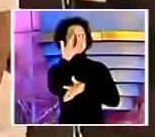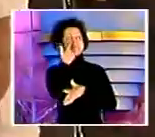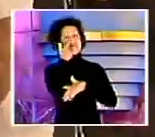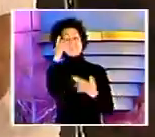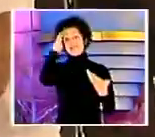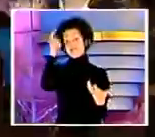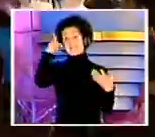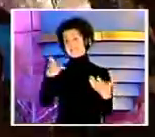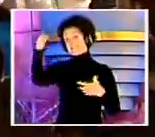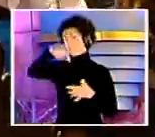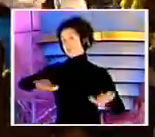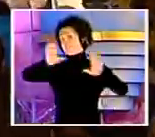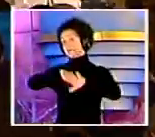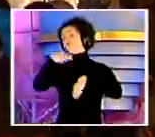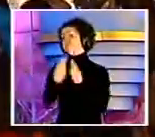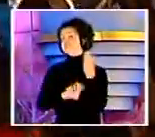las Crazies esta noche.